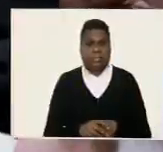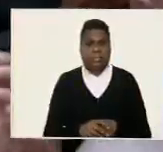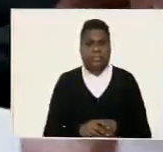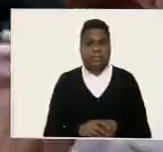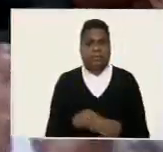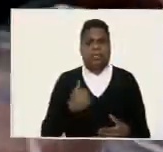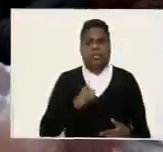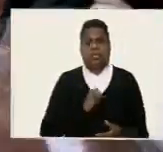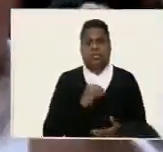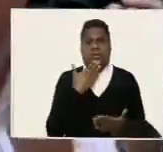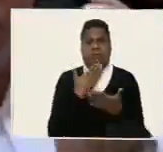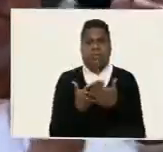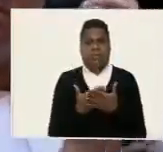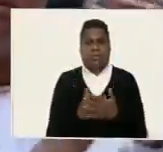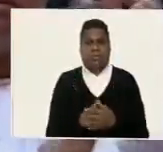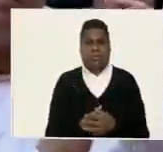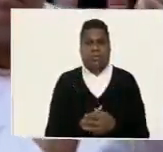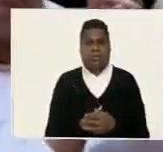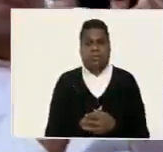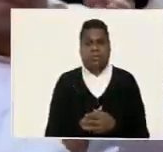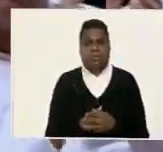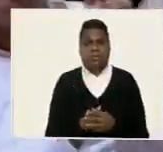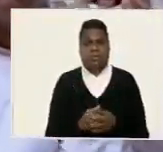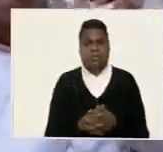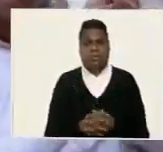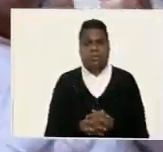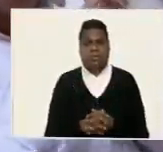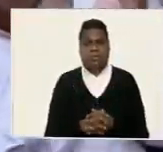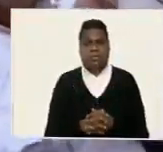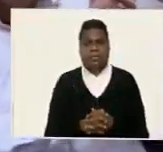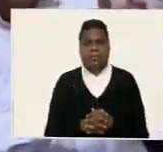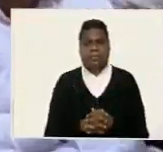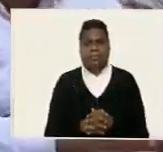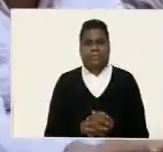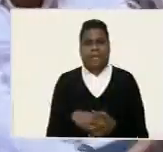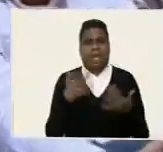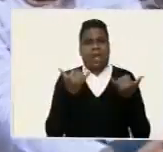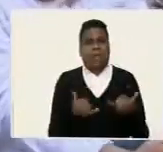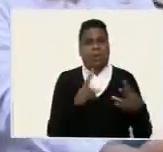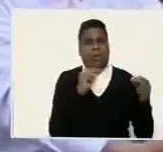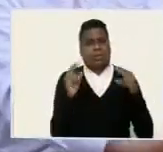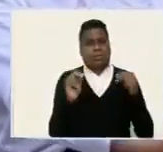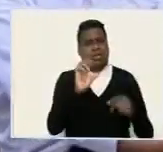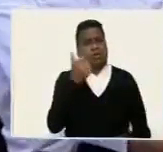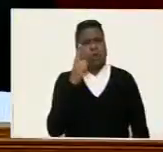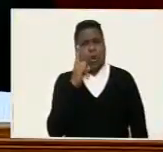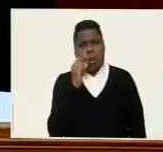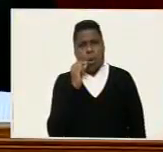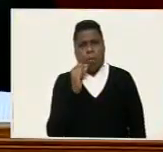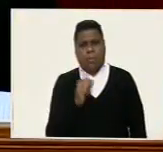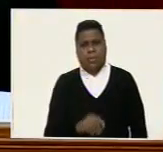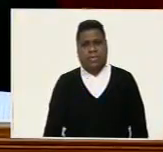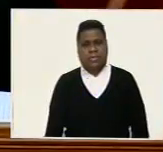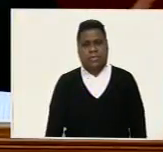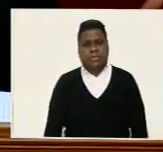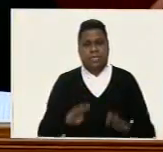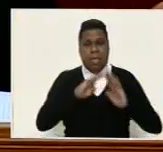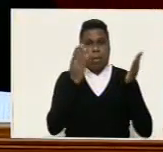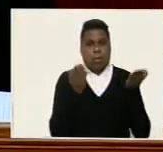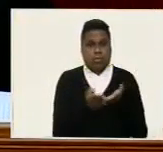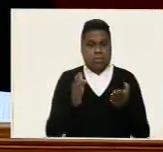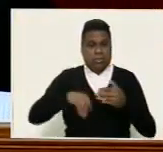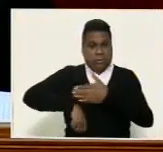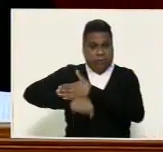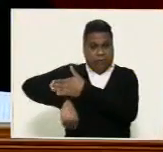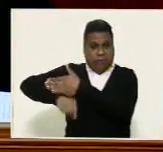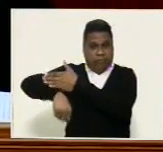Yo le pido al... Y es verdad, miren, alguien habló aquí, Fran Morales habló del Mundial de Fútbol. El Mundial de Fútbol